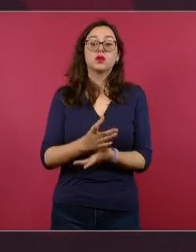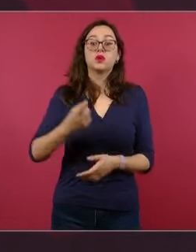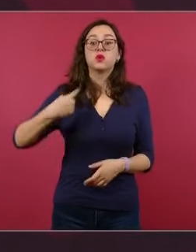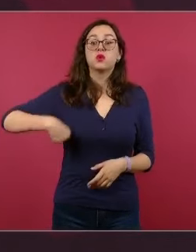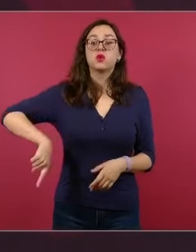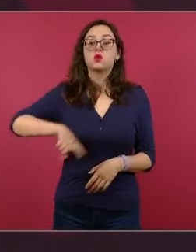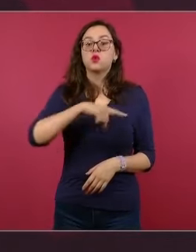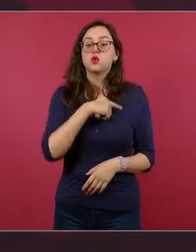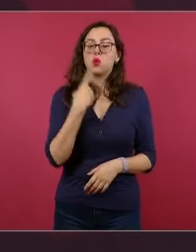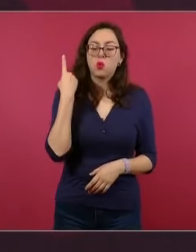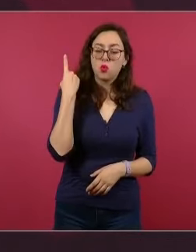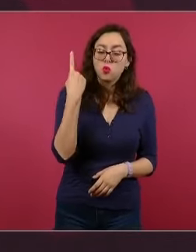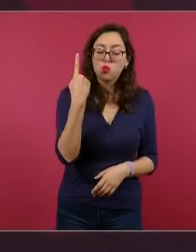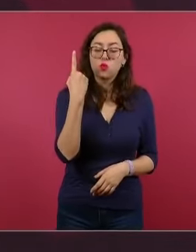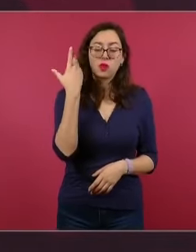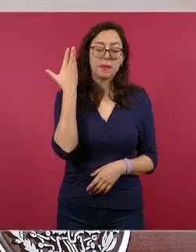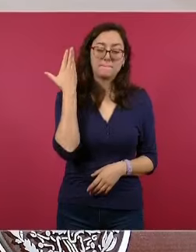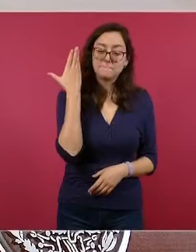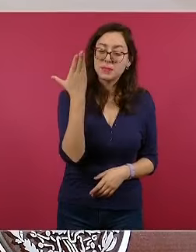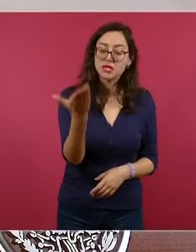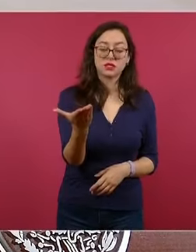siempre se